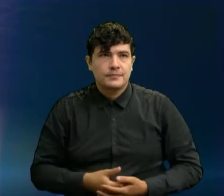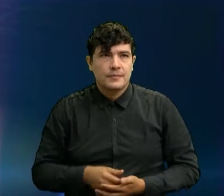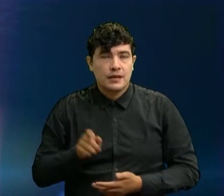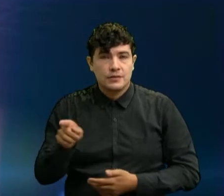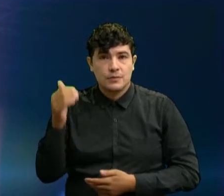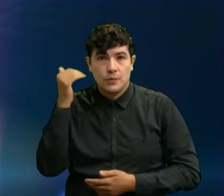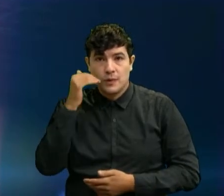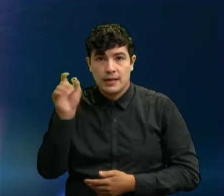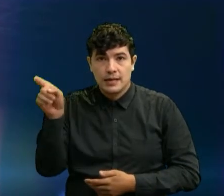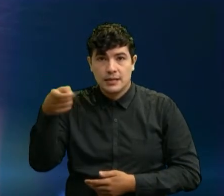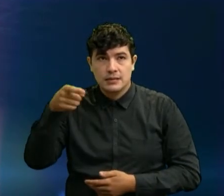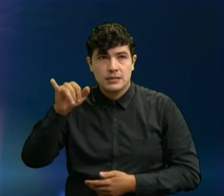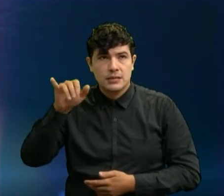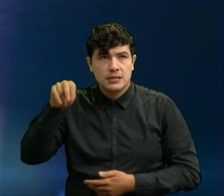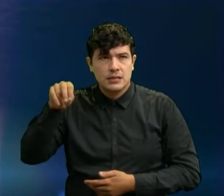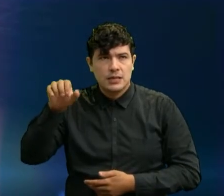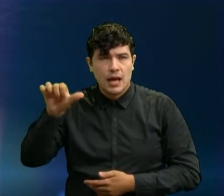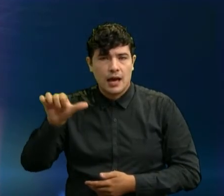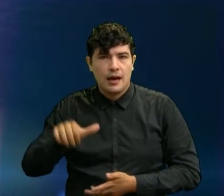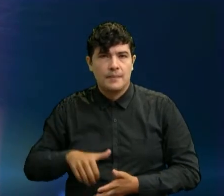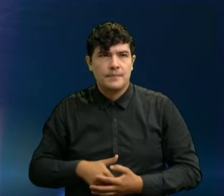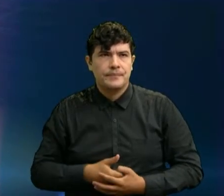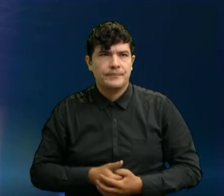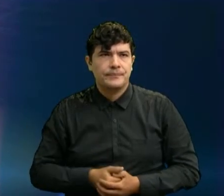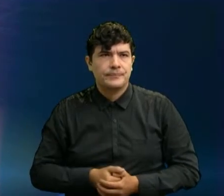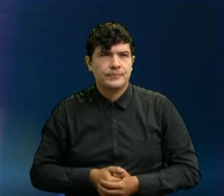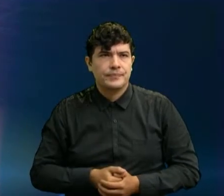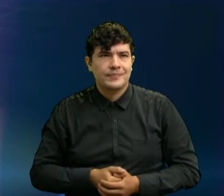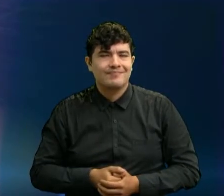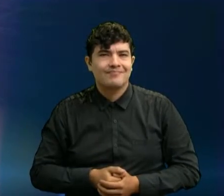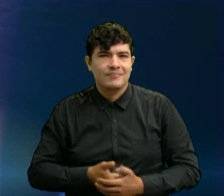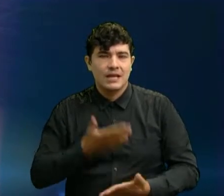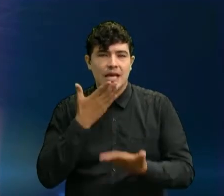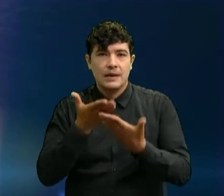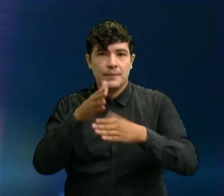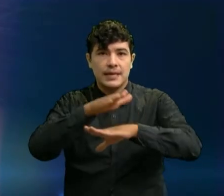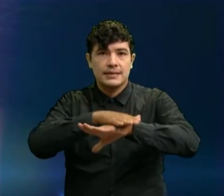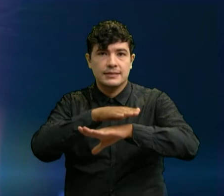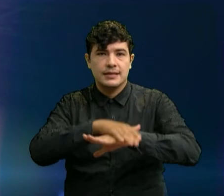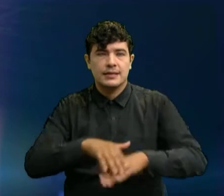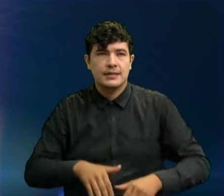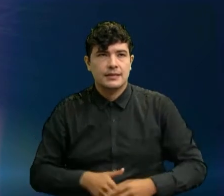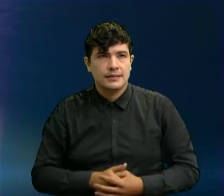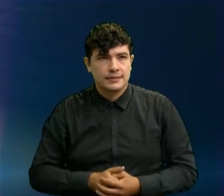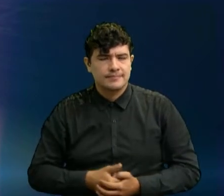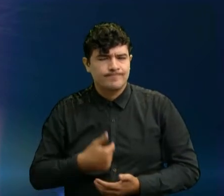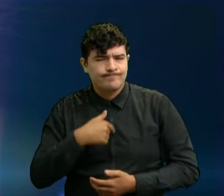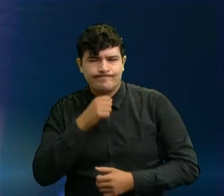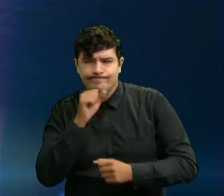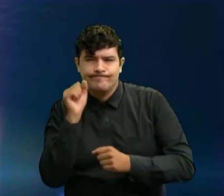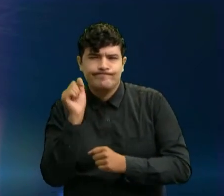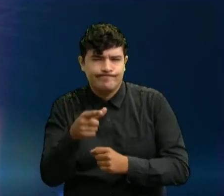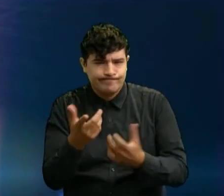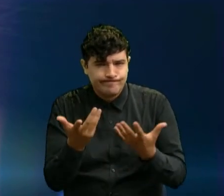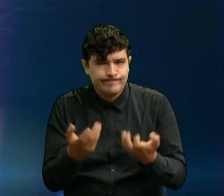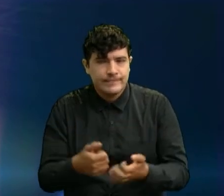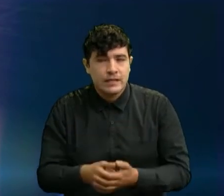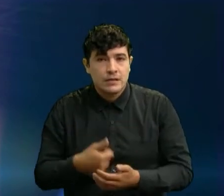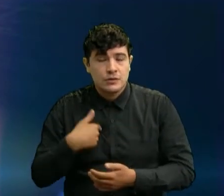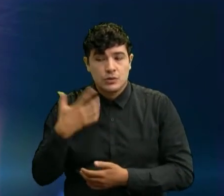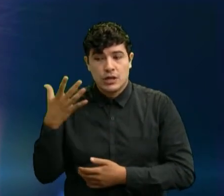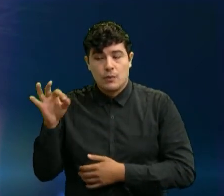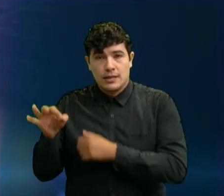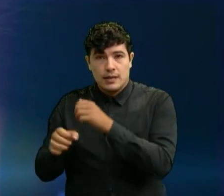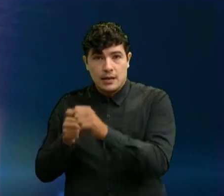Gina Francesca Nisi dice, buenas tardes, quisiera preguntar, tengo 50 años y tengo un hijo de 15 años